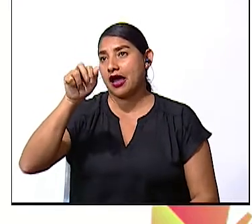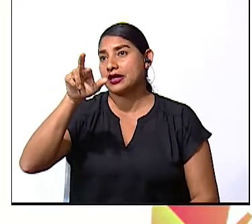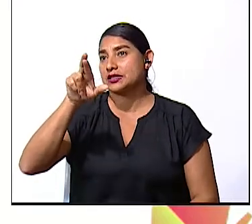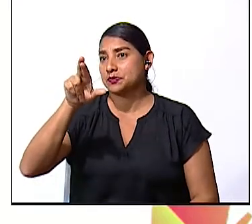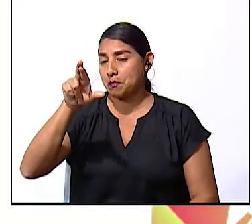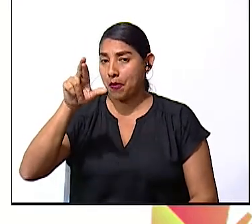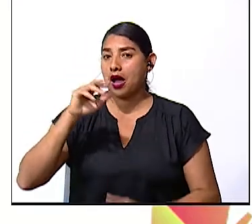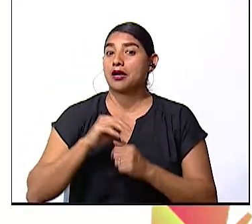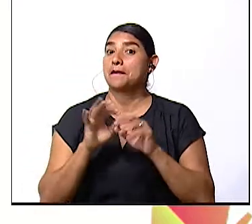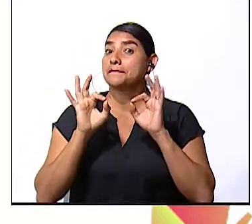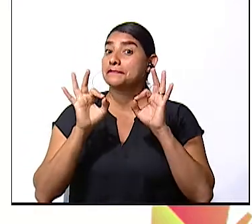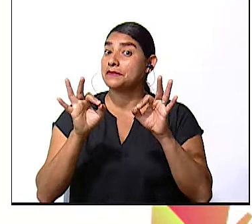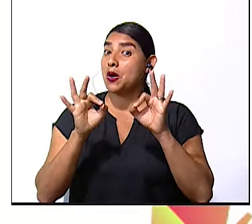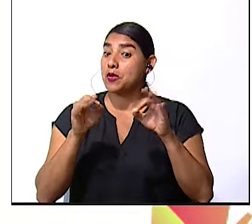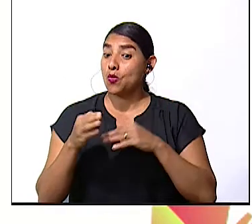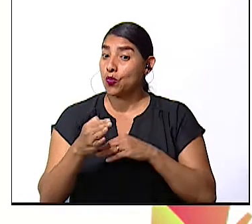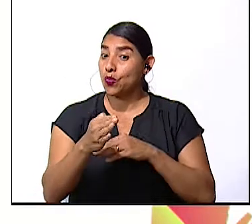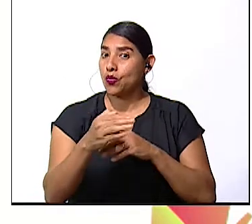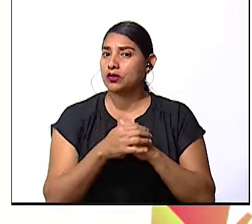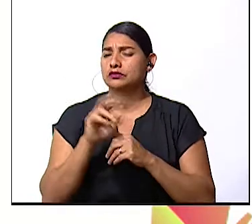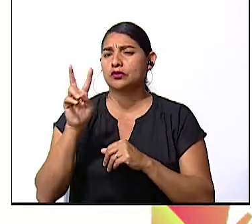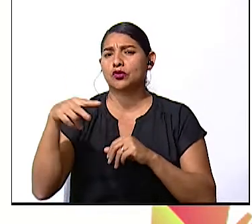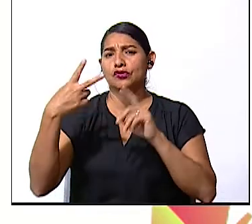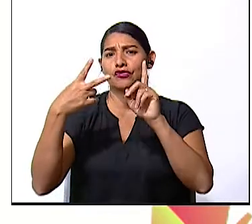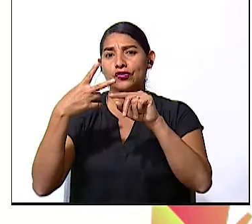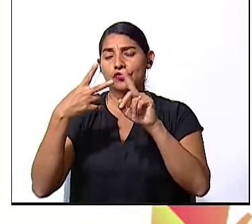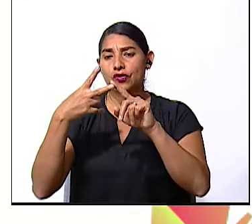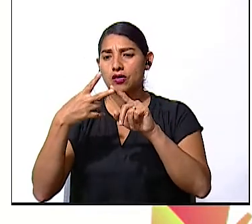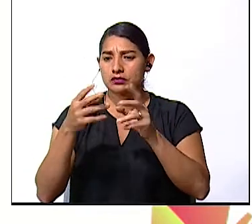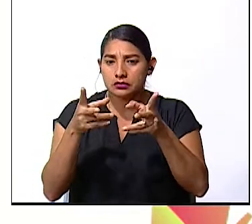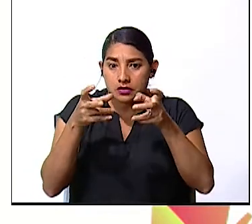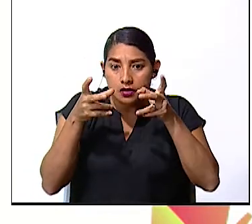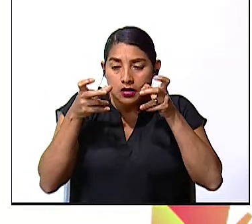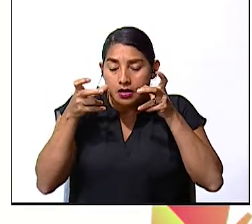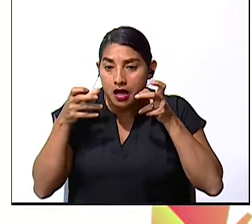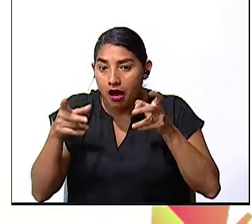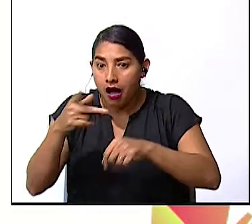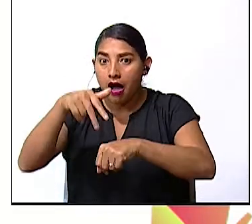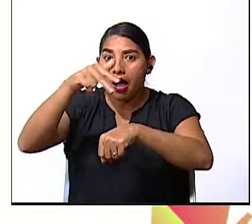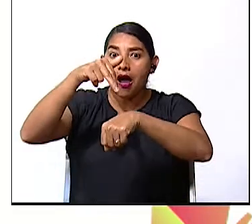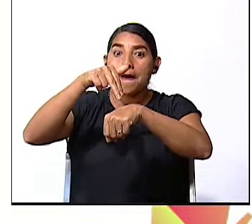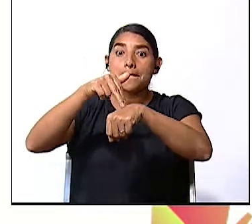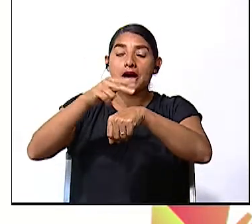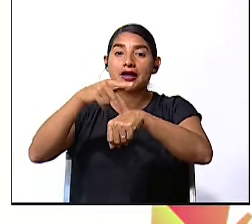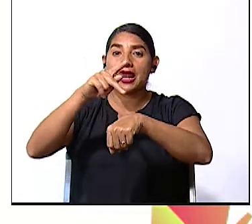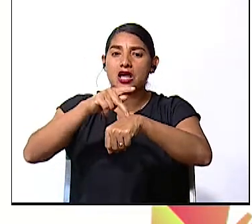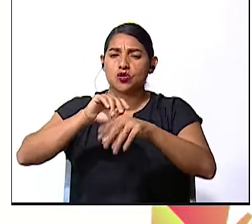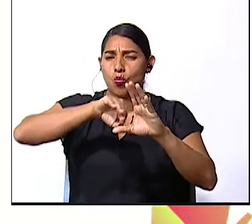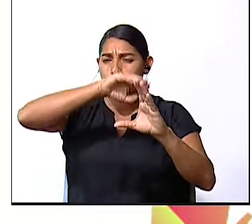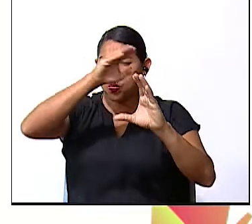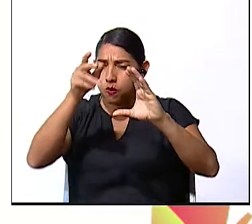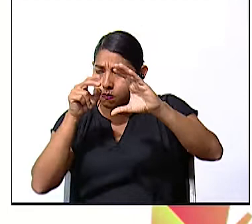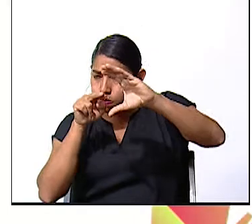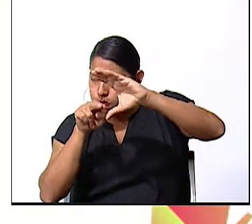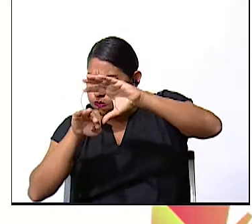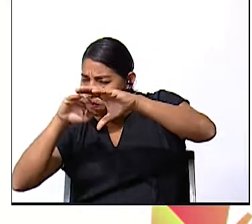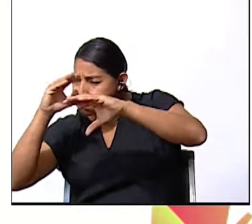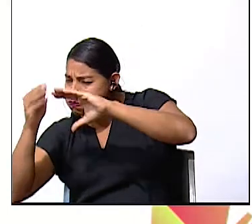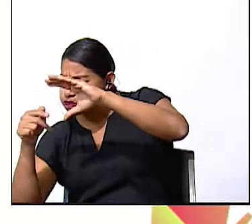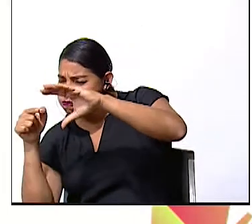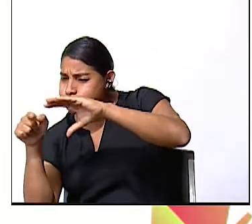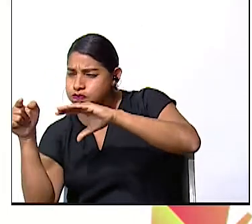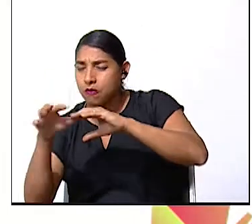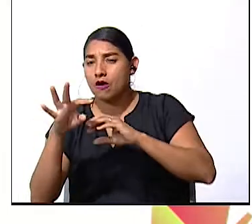bien. Número dos. El principal atractivo turístico de este parque son las cavernas. ¿Se acuerdan que estaba en el área de